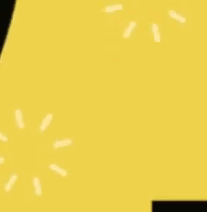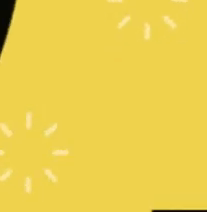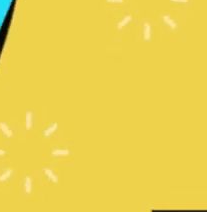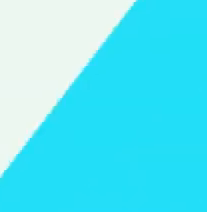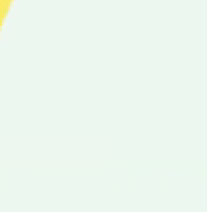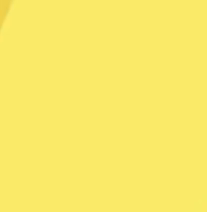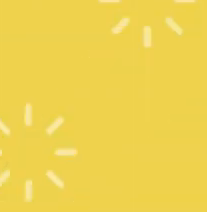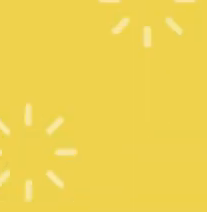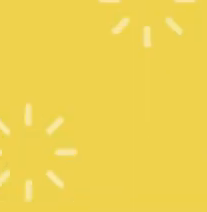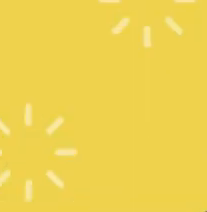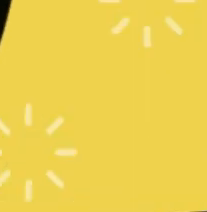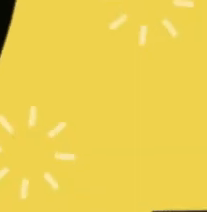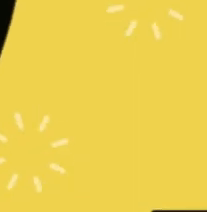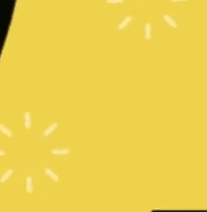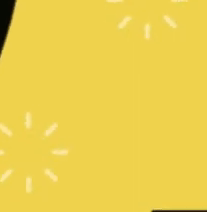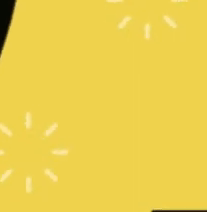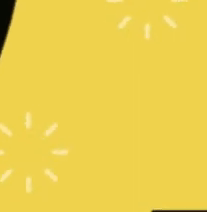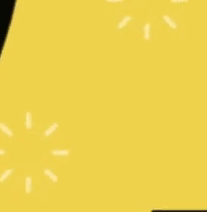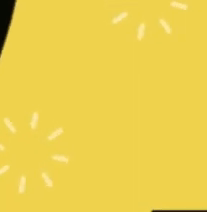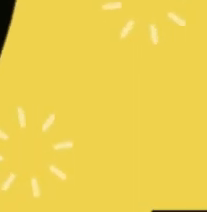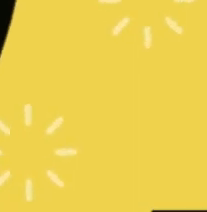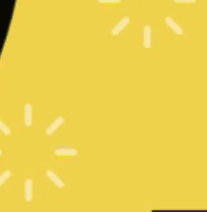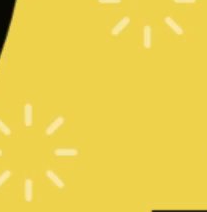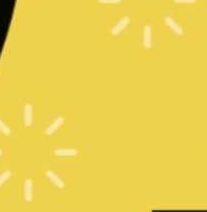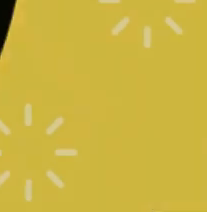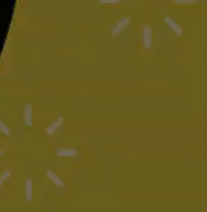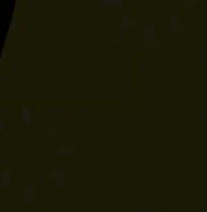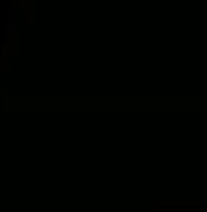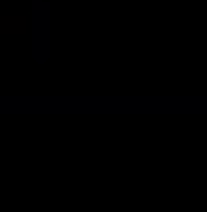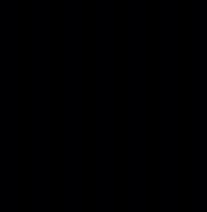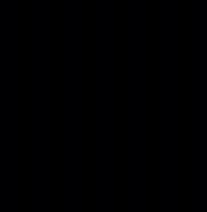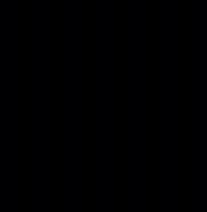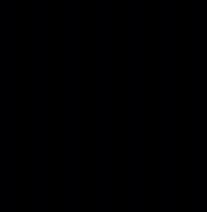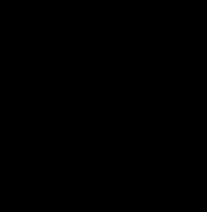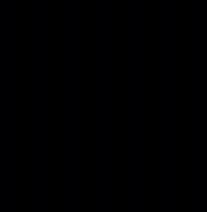Quédate en la casa, que en La Iguana nos quedamos contigo para informarte.